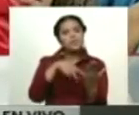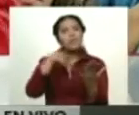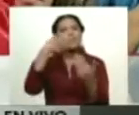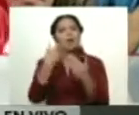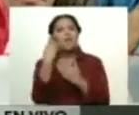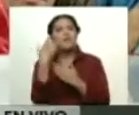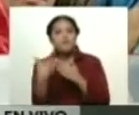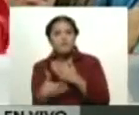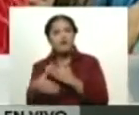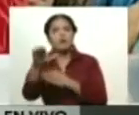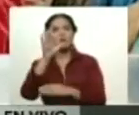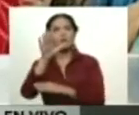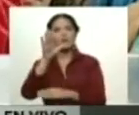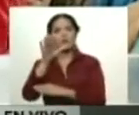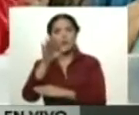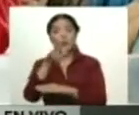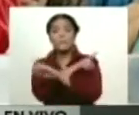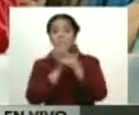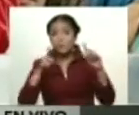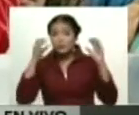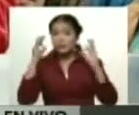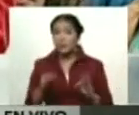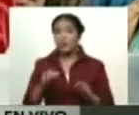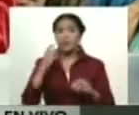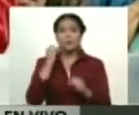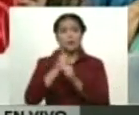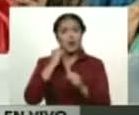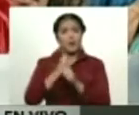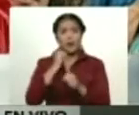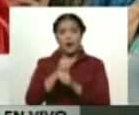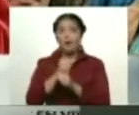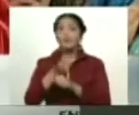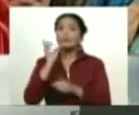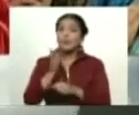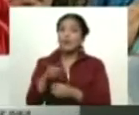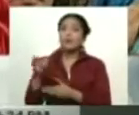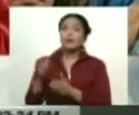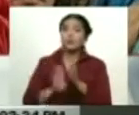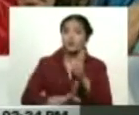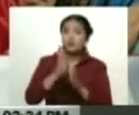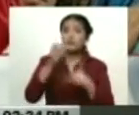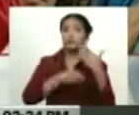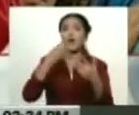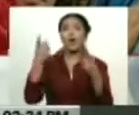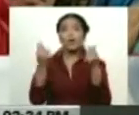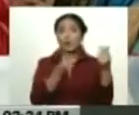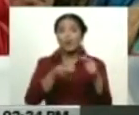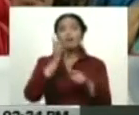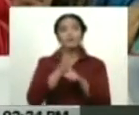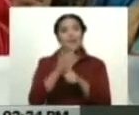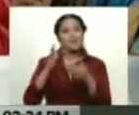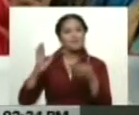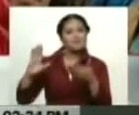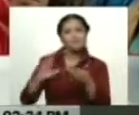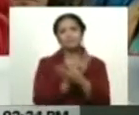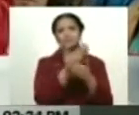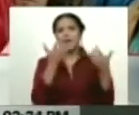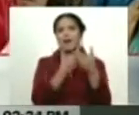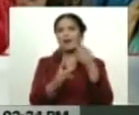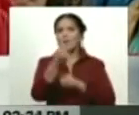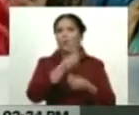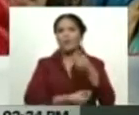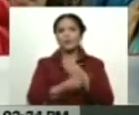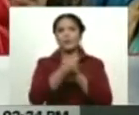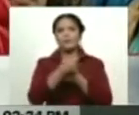tareas hacia el futuro. Sin lugar a duda, la tarea de la recuperación económica, de vencer la guerra económica, de atacar a